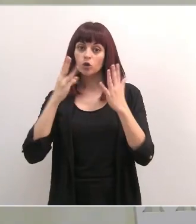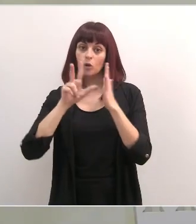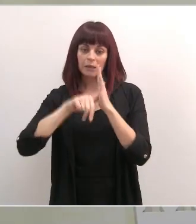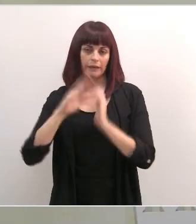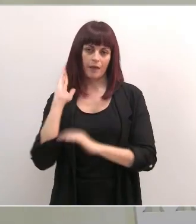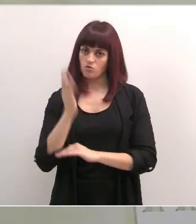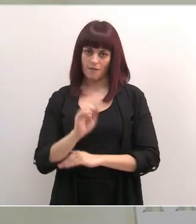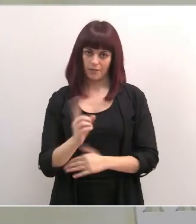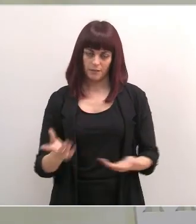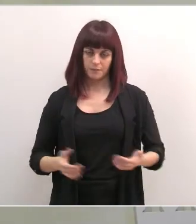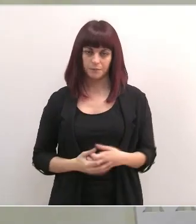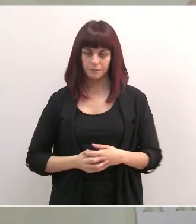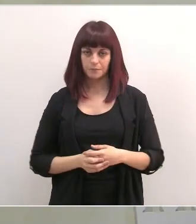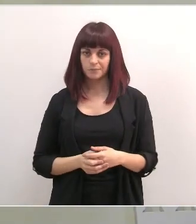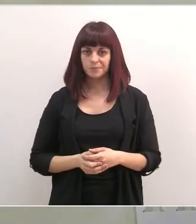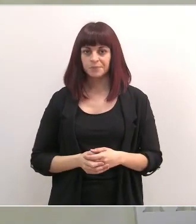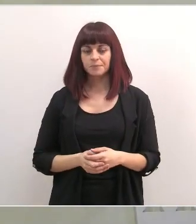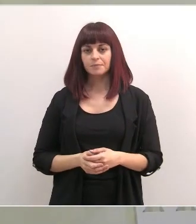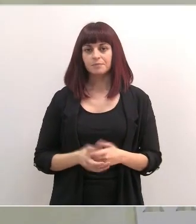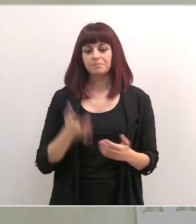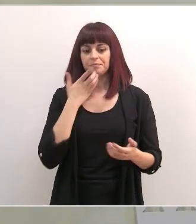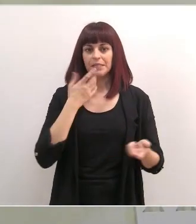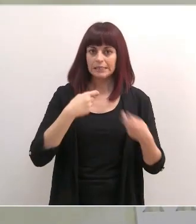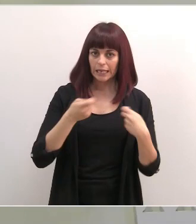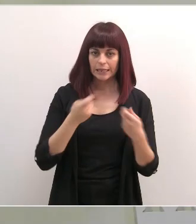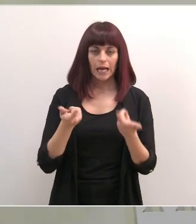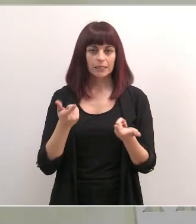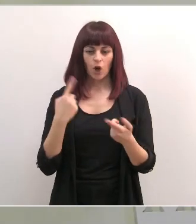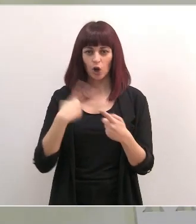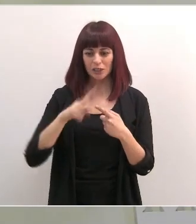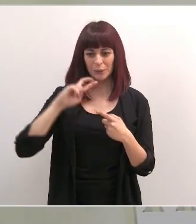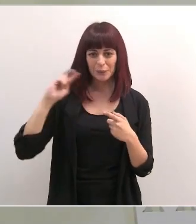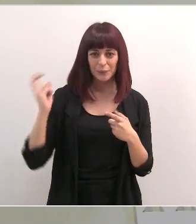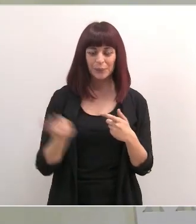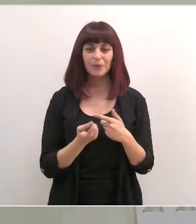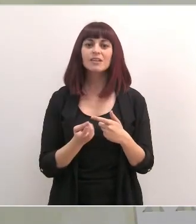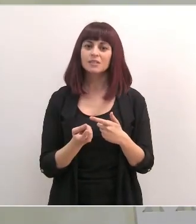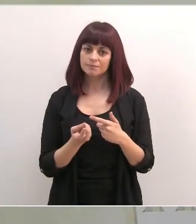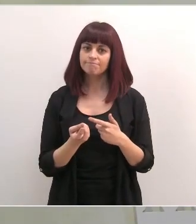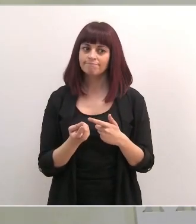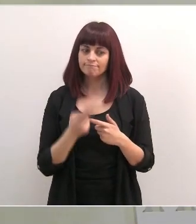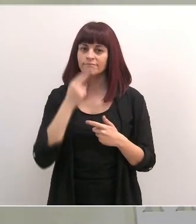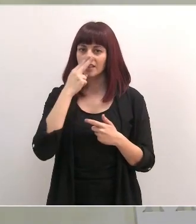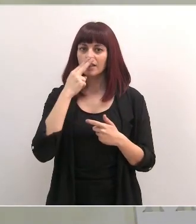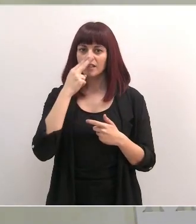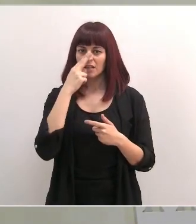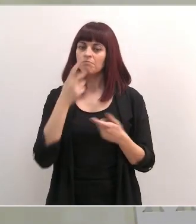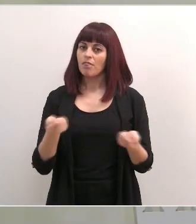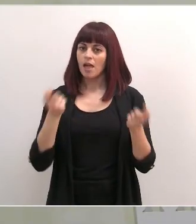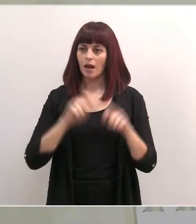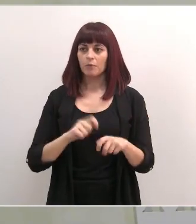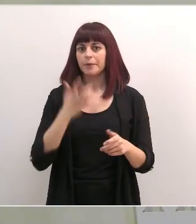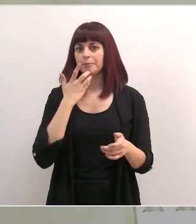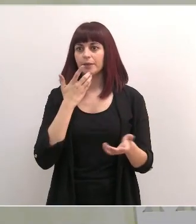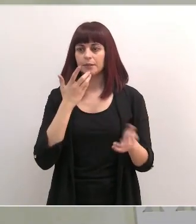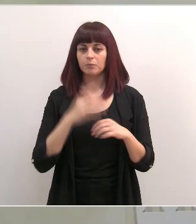nada del comercio minoristas, tiendas, etcétera, etcétera, que sí que es verdad que interesa disminuir la movilidad lo más posible, pero no aquella